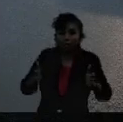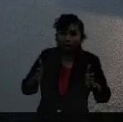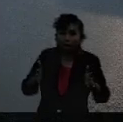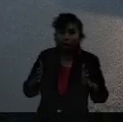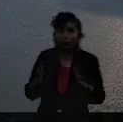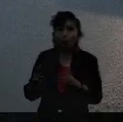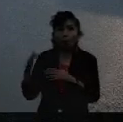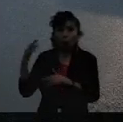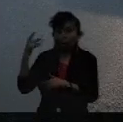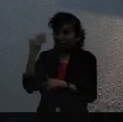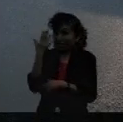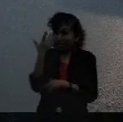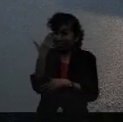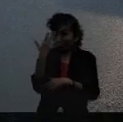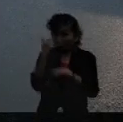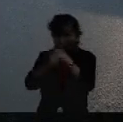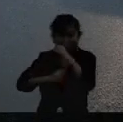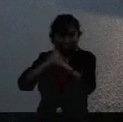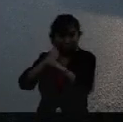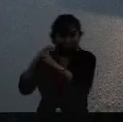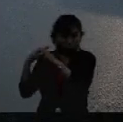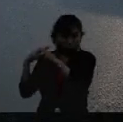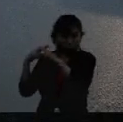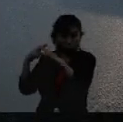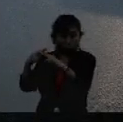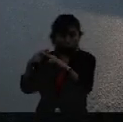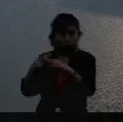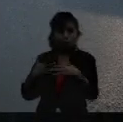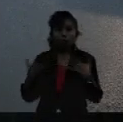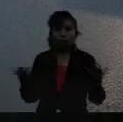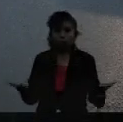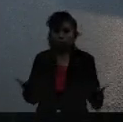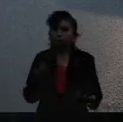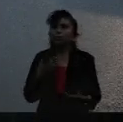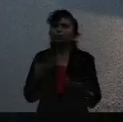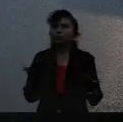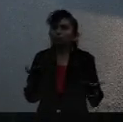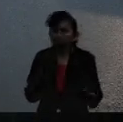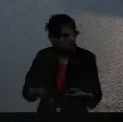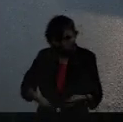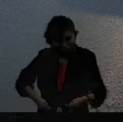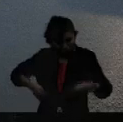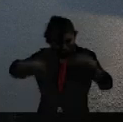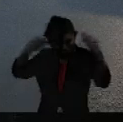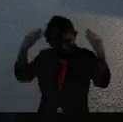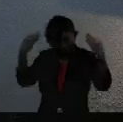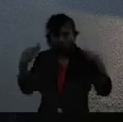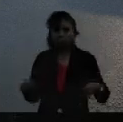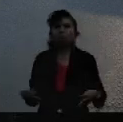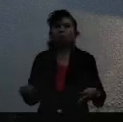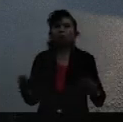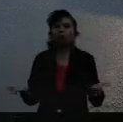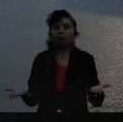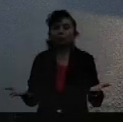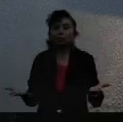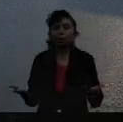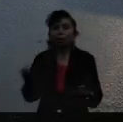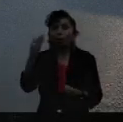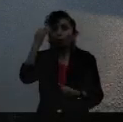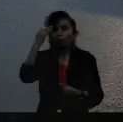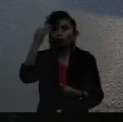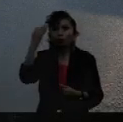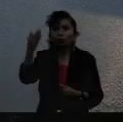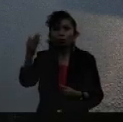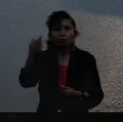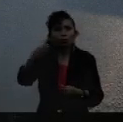siglo de vida libre y soberana confirmo esa certeza estamos ante un momento